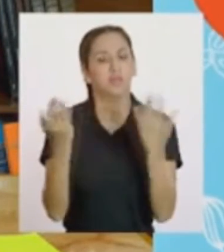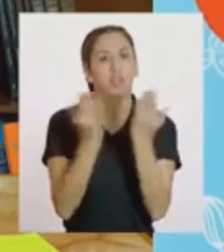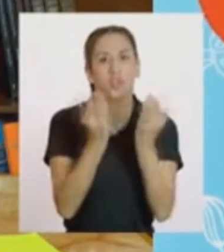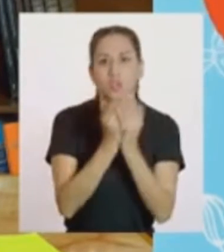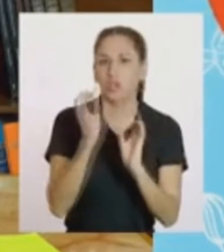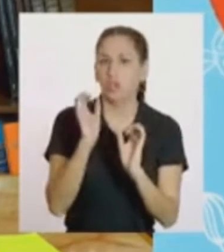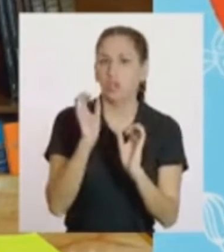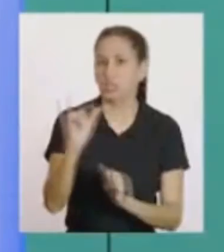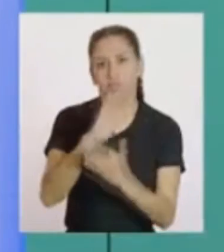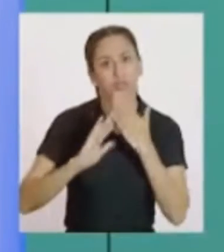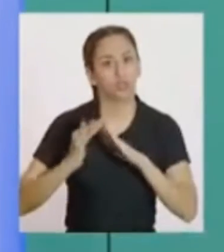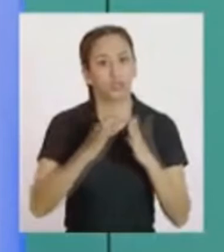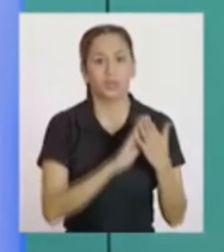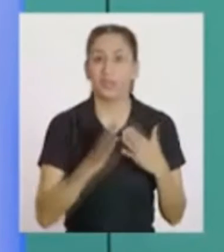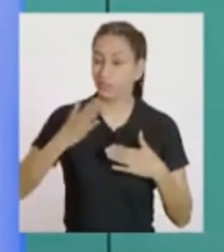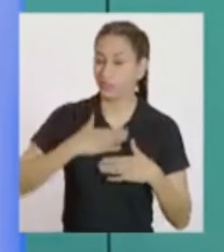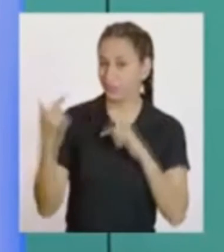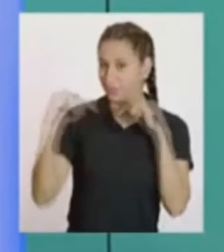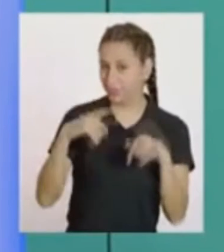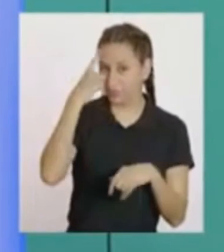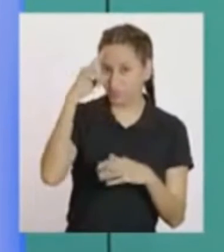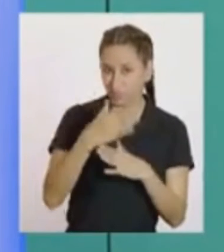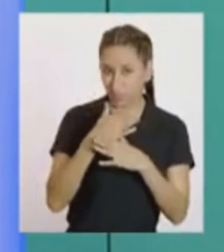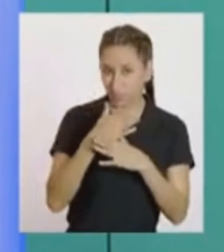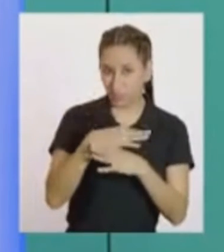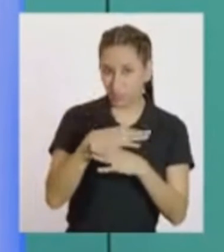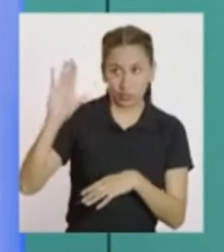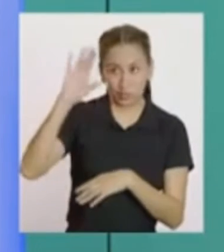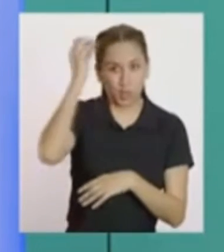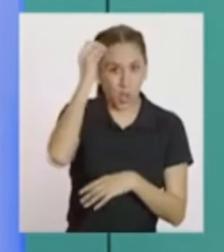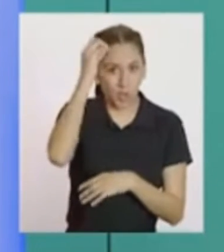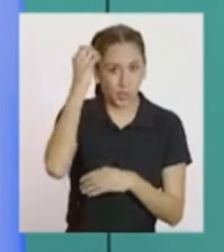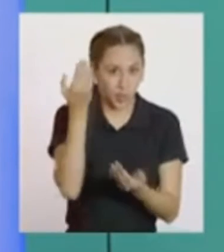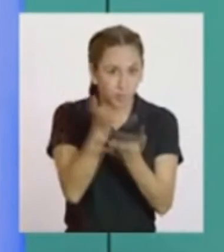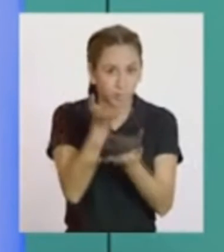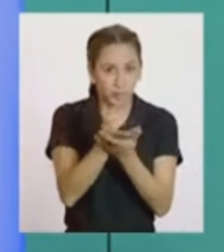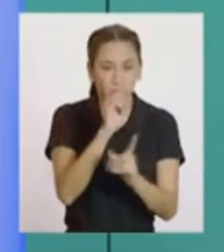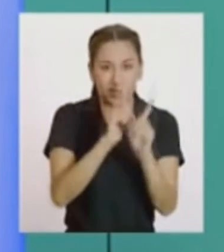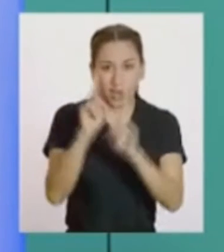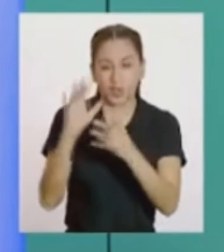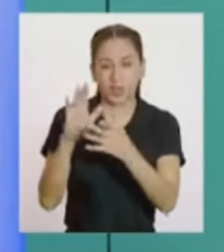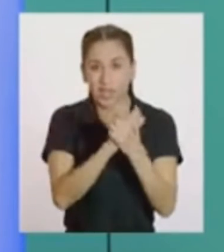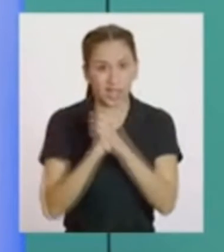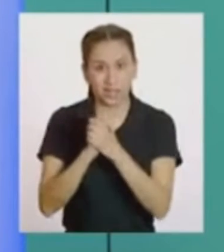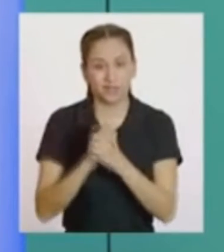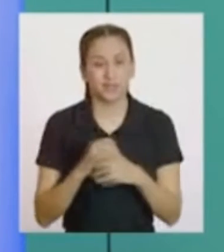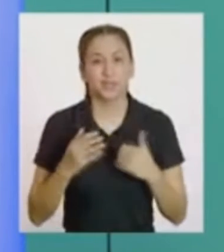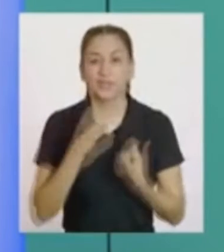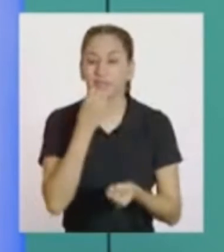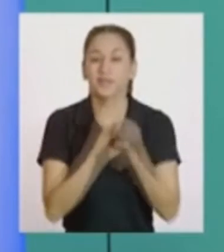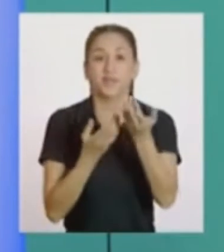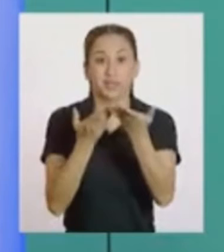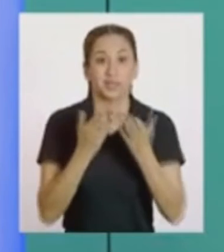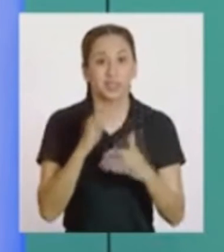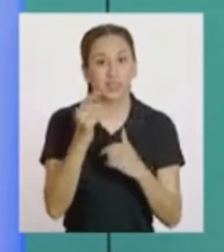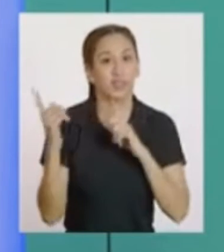y/o comunidad? Nuevamente estoy aquí para compartir con ustedes las acciones concretas que proponen algunas de nuestras amigas y amigos.